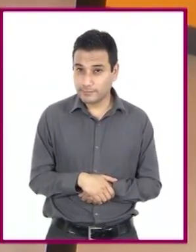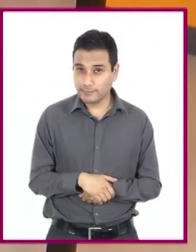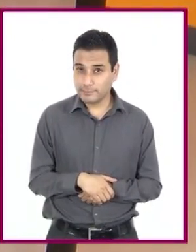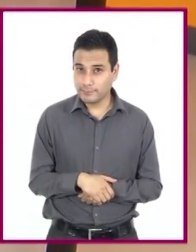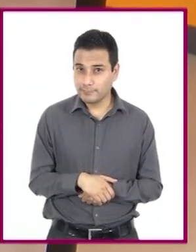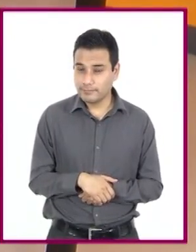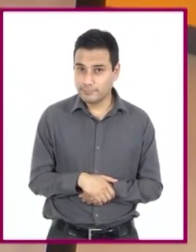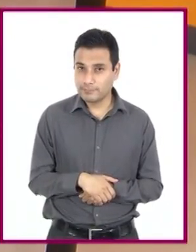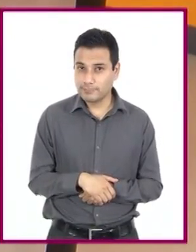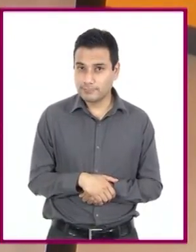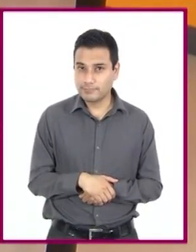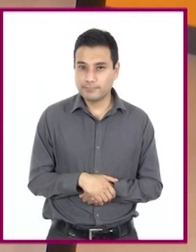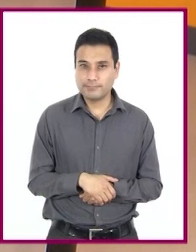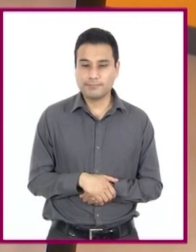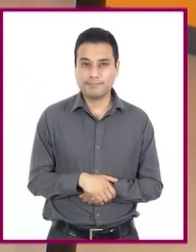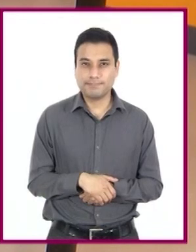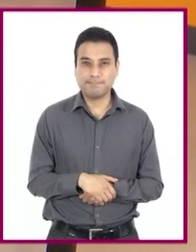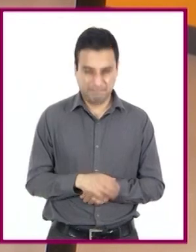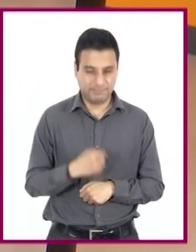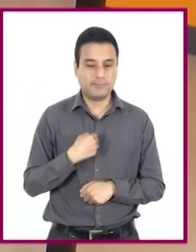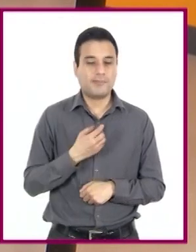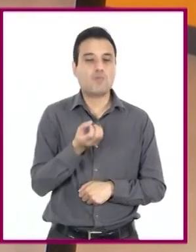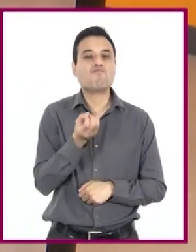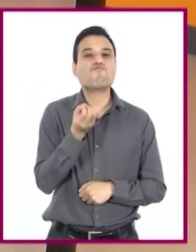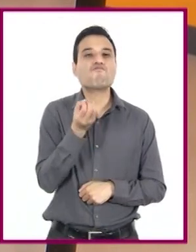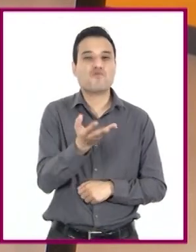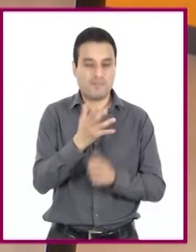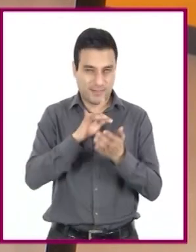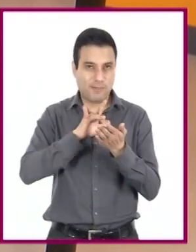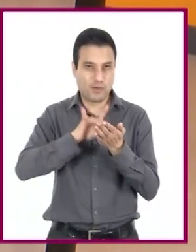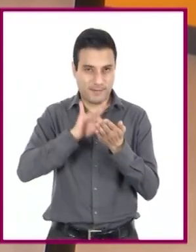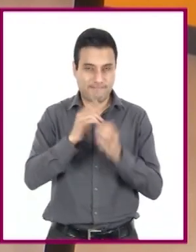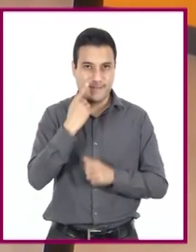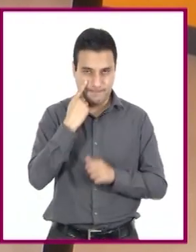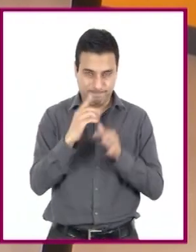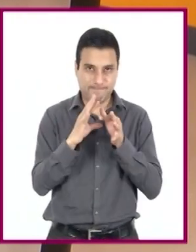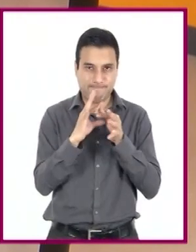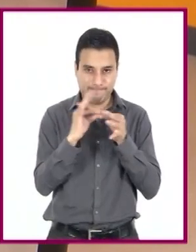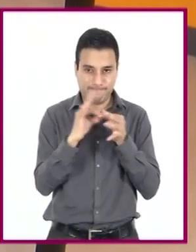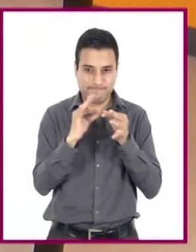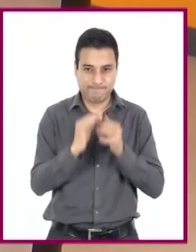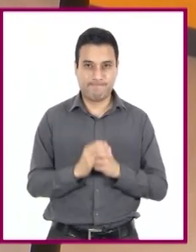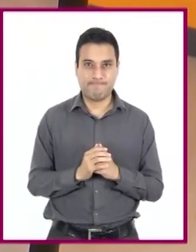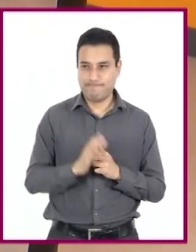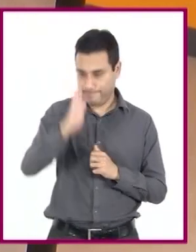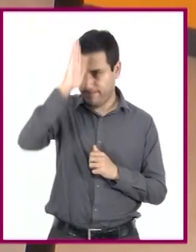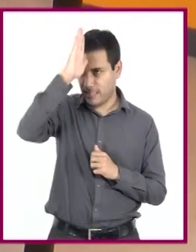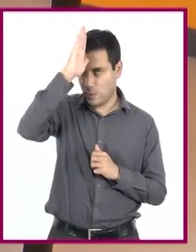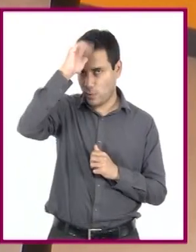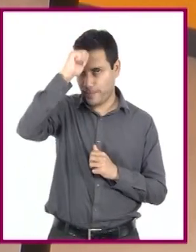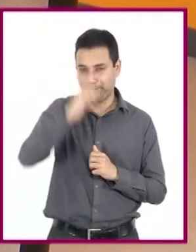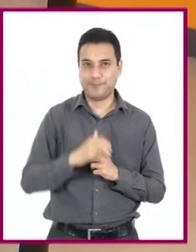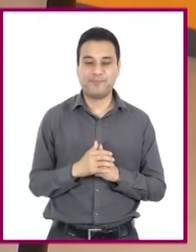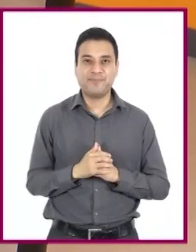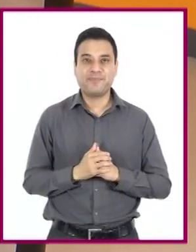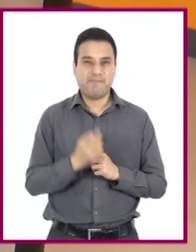¿Por qué no los apoyamos dándoles pistas sobre este organelo? Estoy